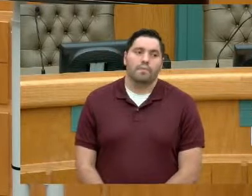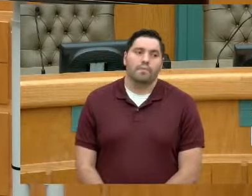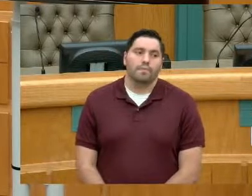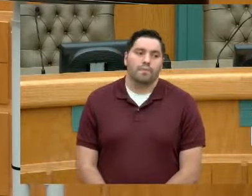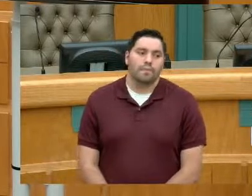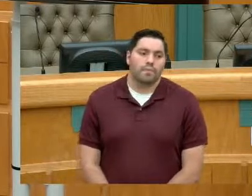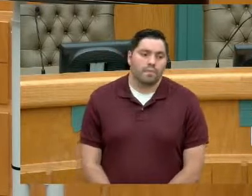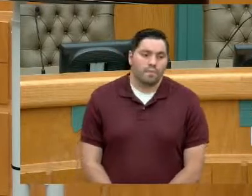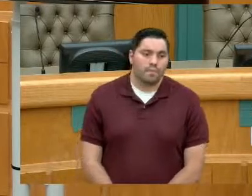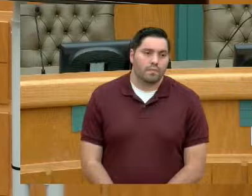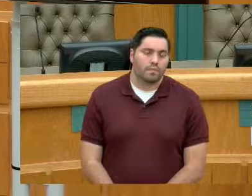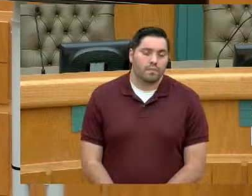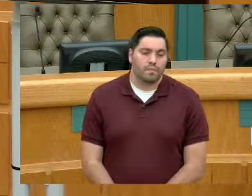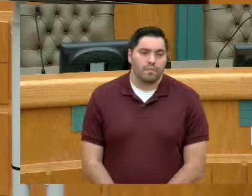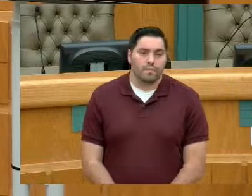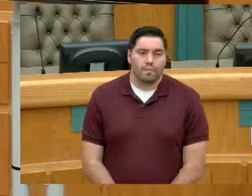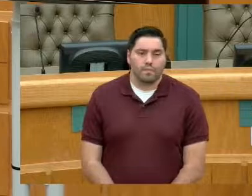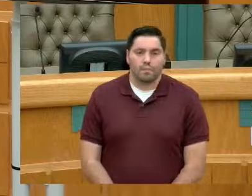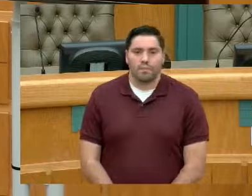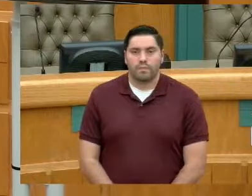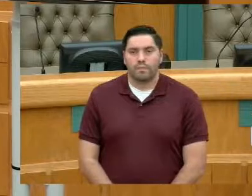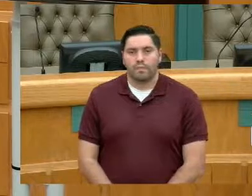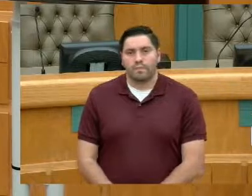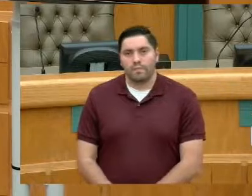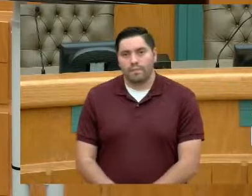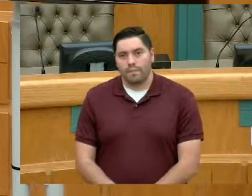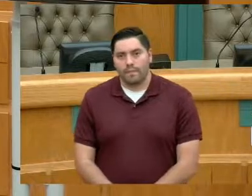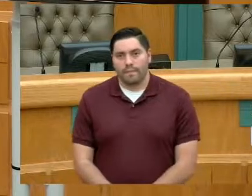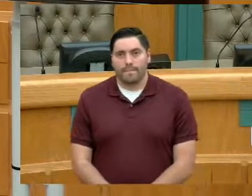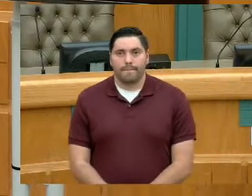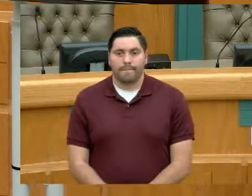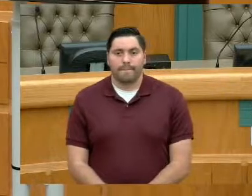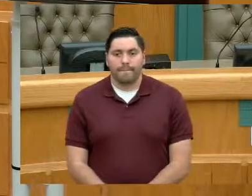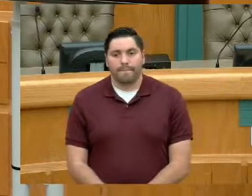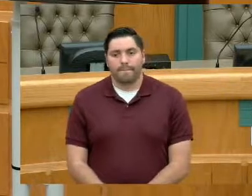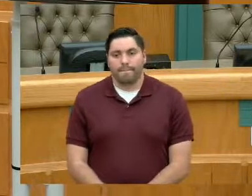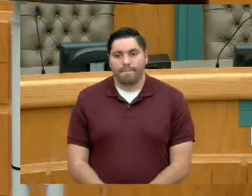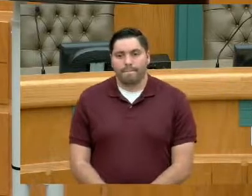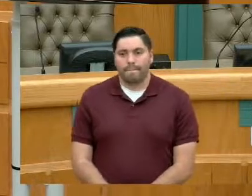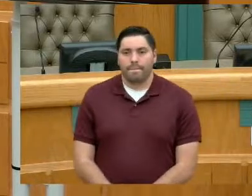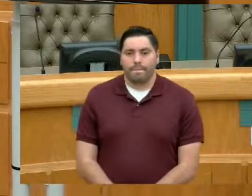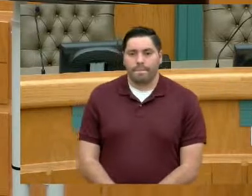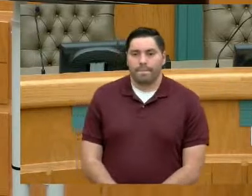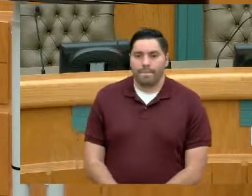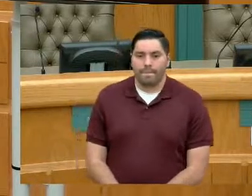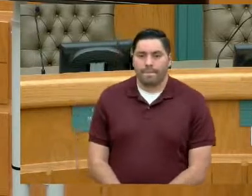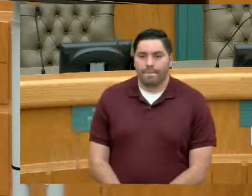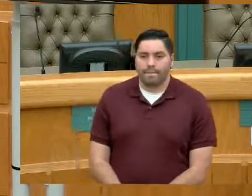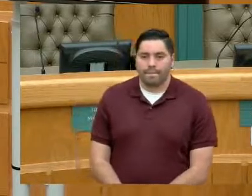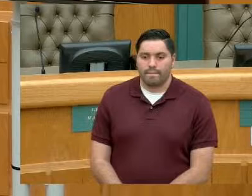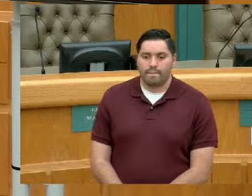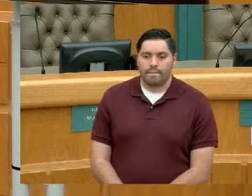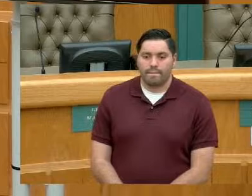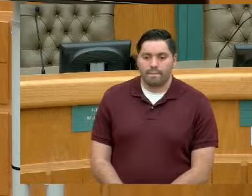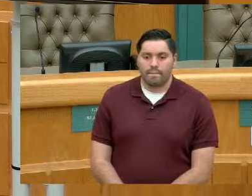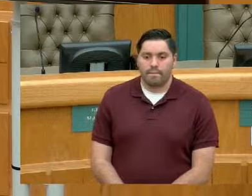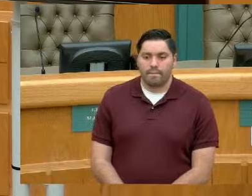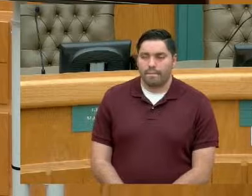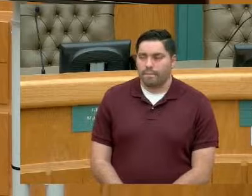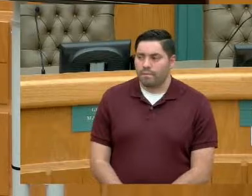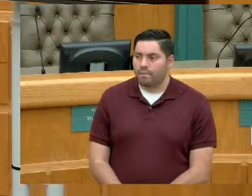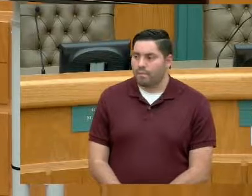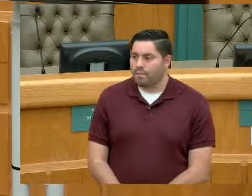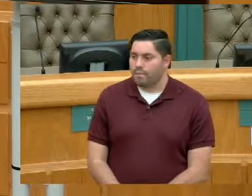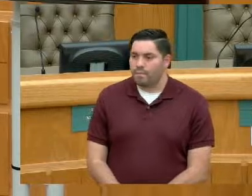manos sucias. Asegúrese de controlar su salud mental. El estrés también puede causar estragos en su salud. Puede causar un aumento de la presión